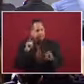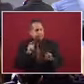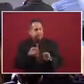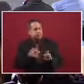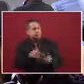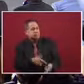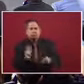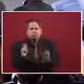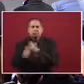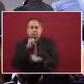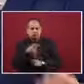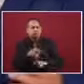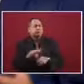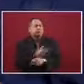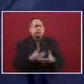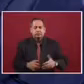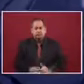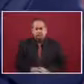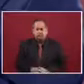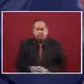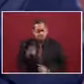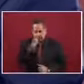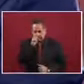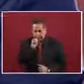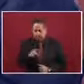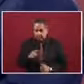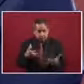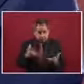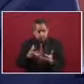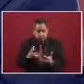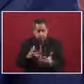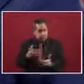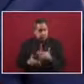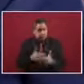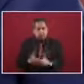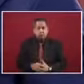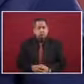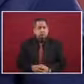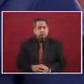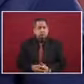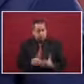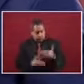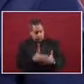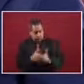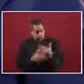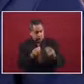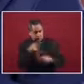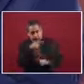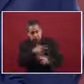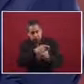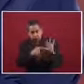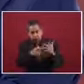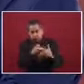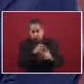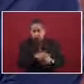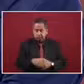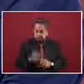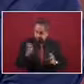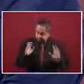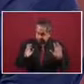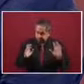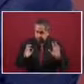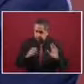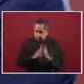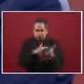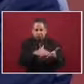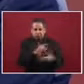transformar. O sea, que es lo que se ha hecho en el caso del proceso mucho en ese sentido. Por eso lo